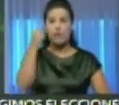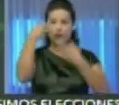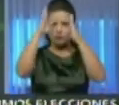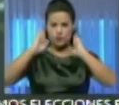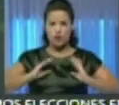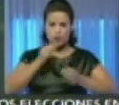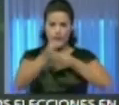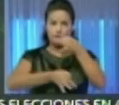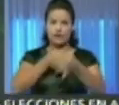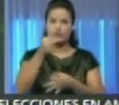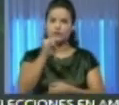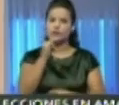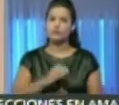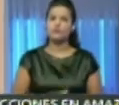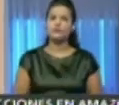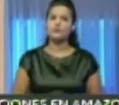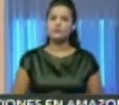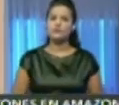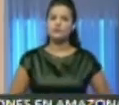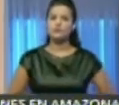informa.